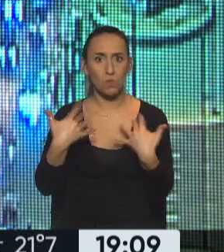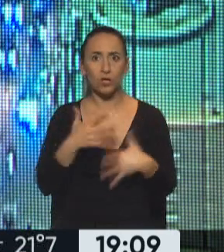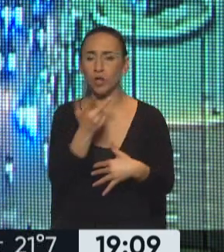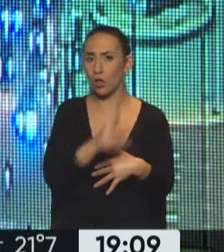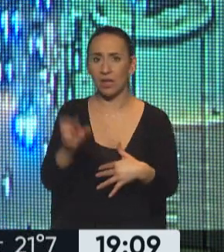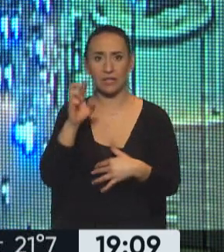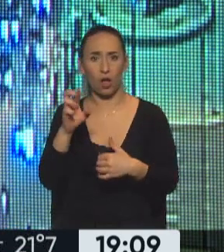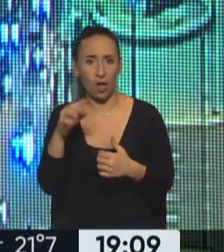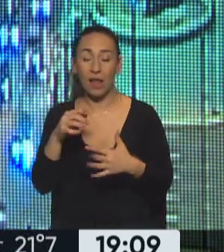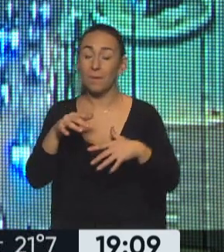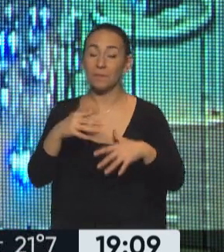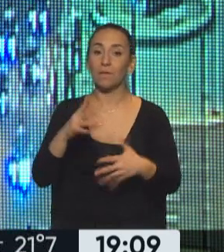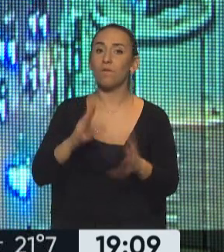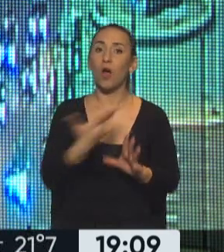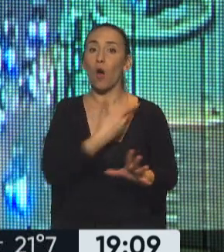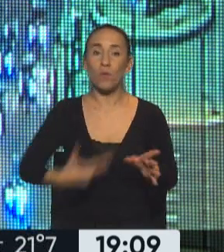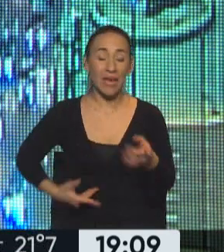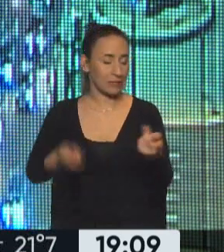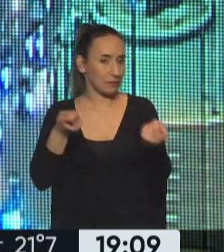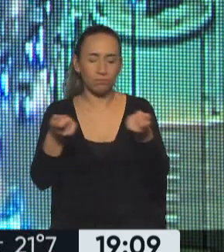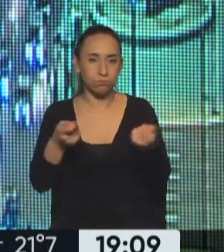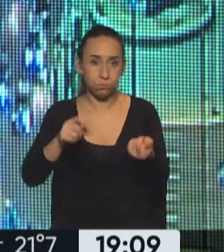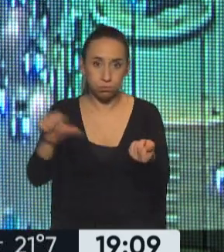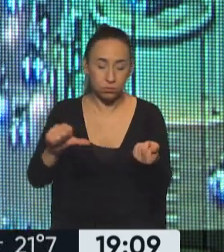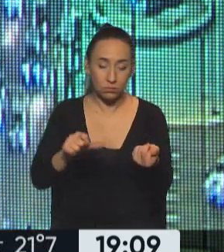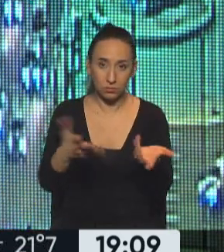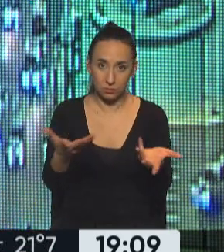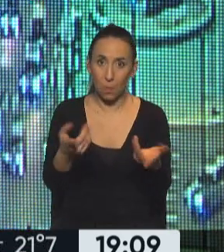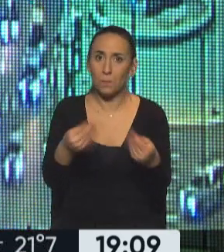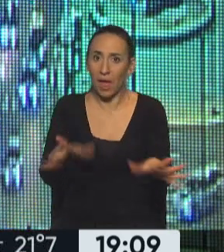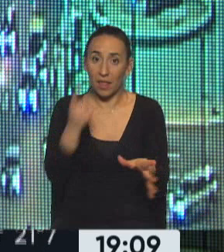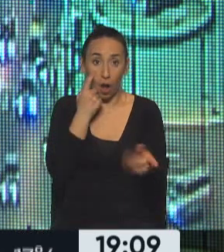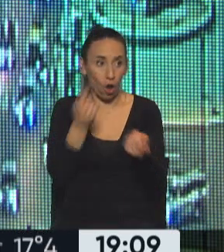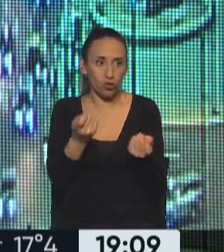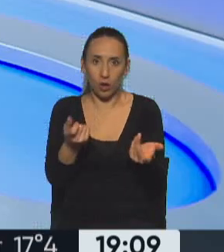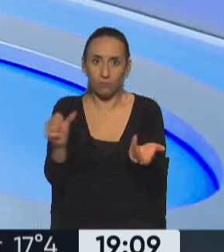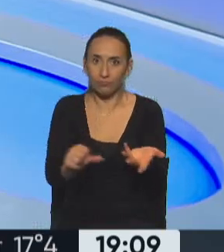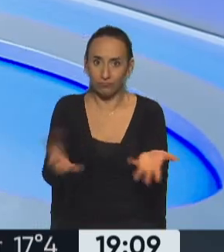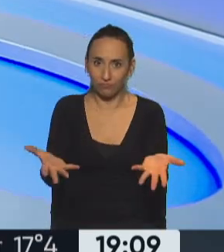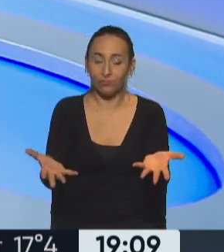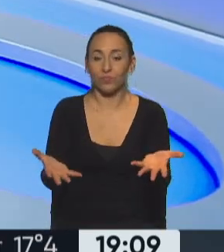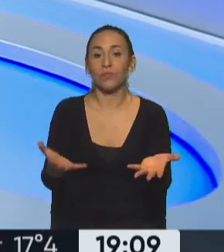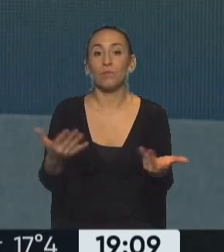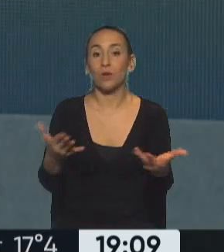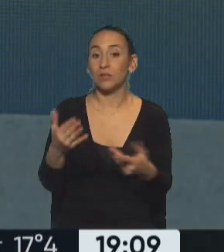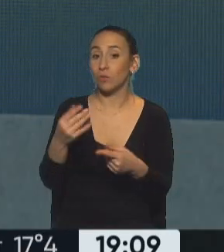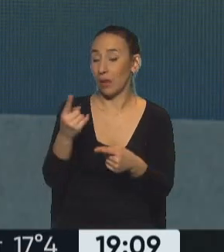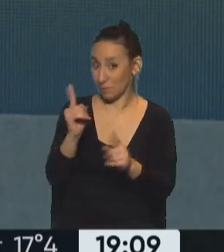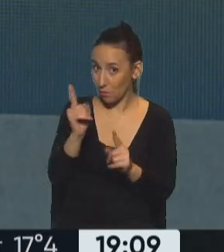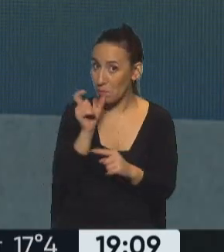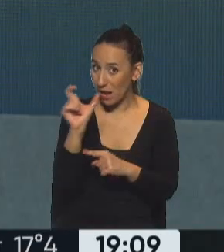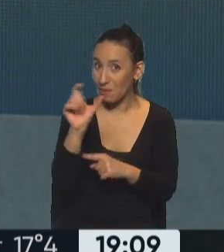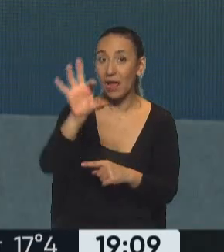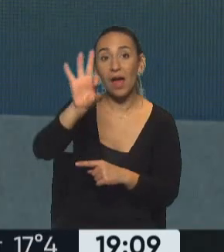de ingobernabilidad y me parece que la decisión fue introducir a una figura... Viste, la palabra orden incluso la